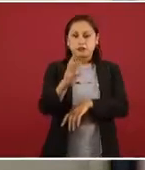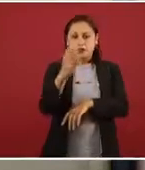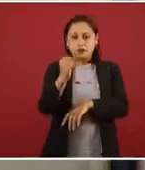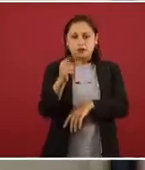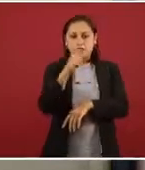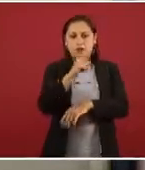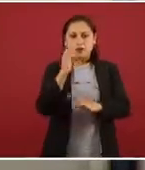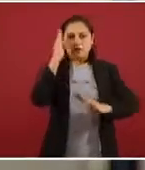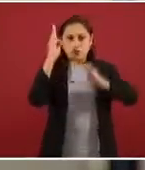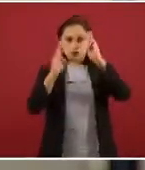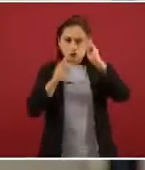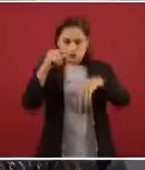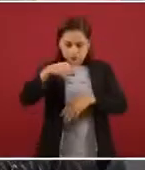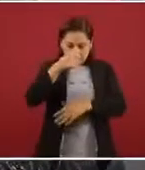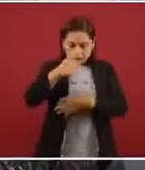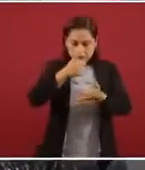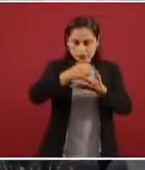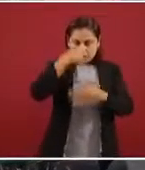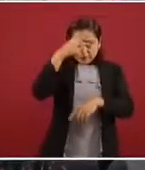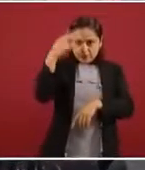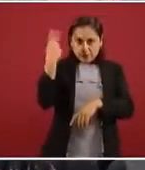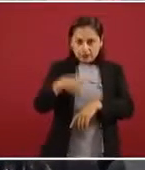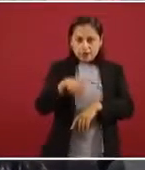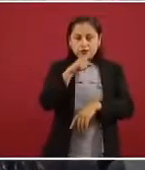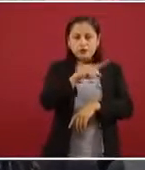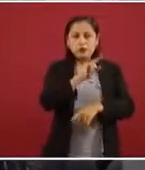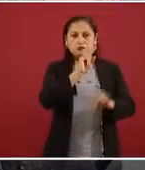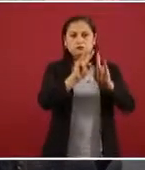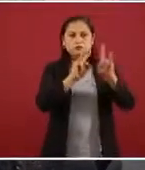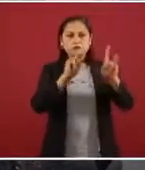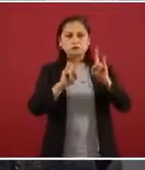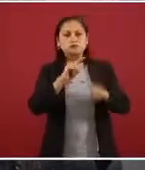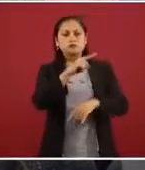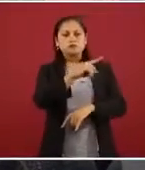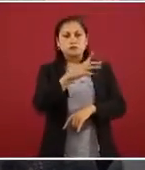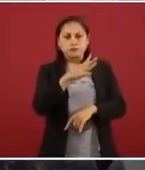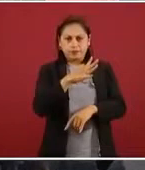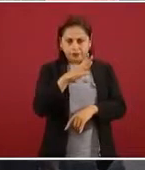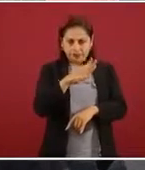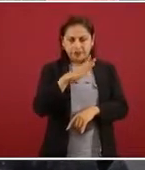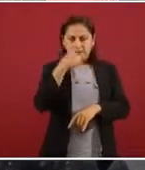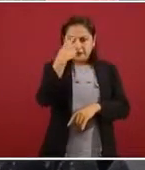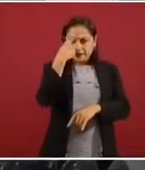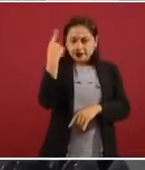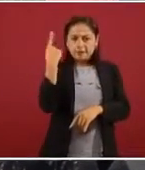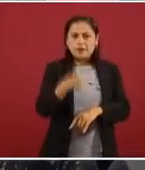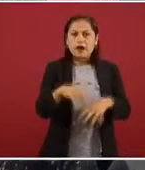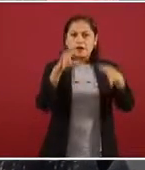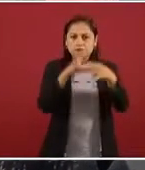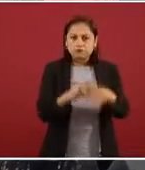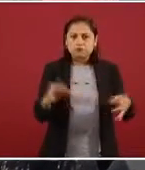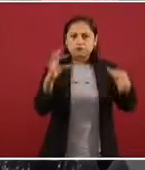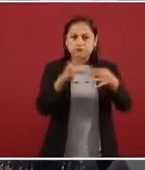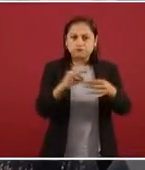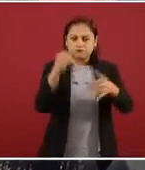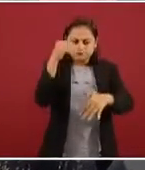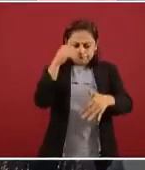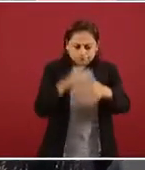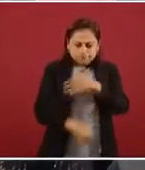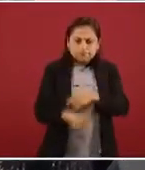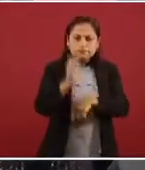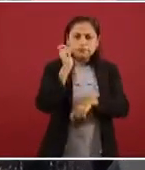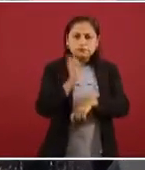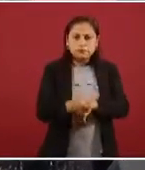Un museo semejante, con todo esto que se describa minuciosamente en todos lados, más allá de las figuras que